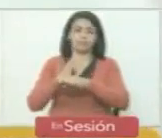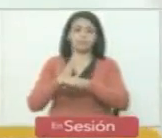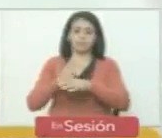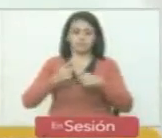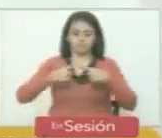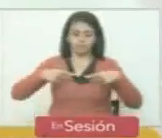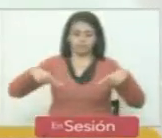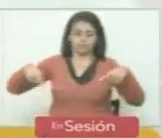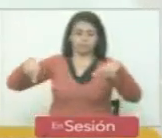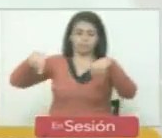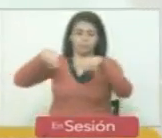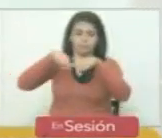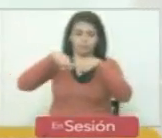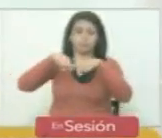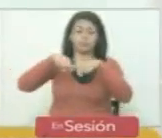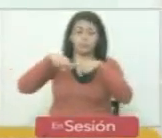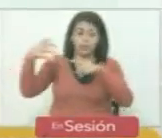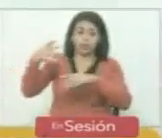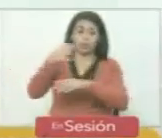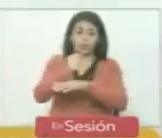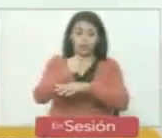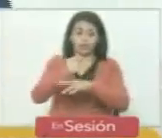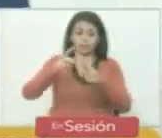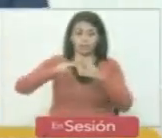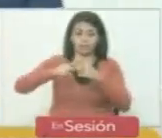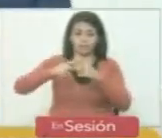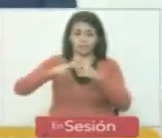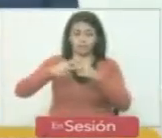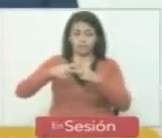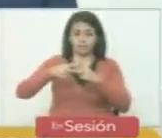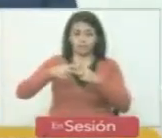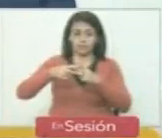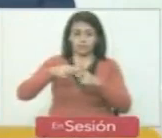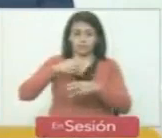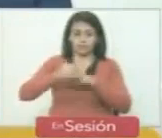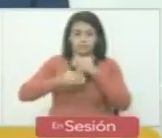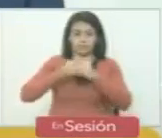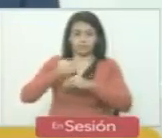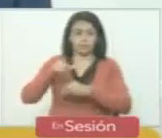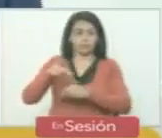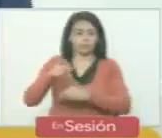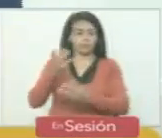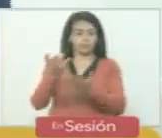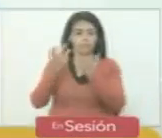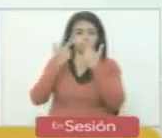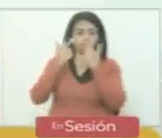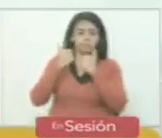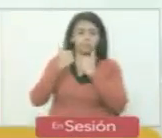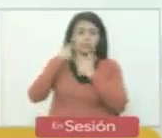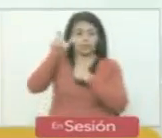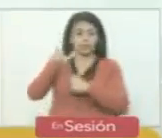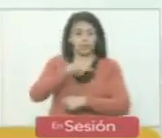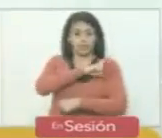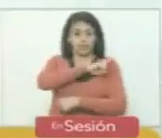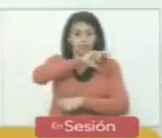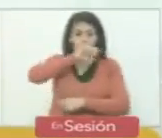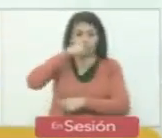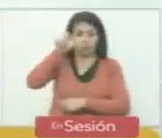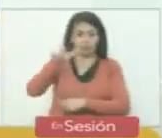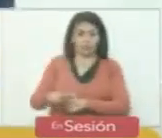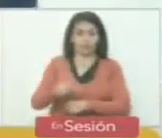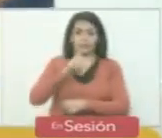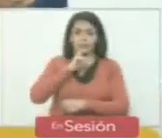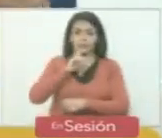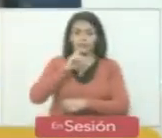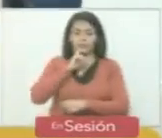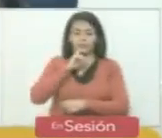asediada, para conseguir repuestos, me ha contado el general Velázquez Araguayán lo